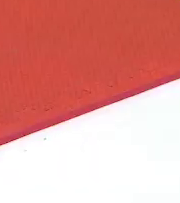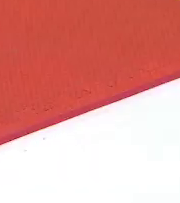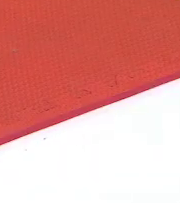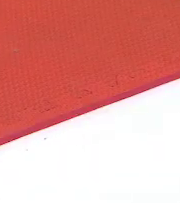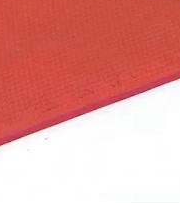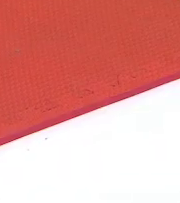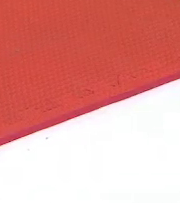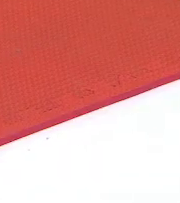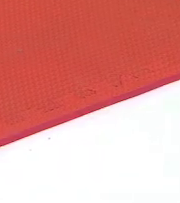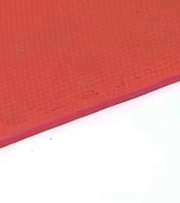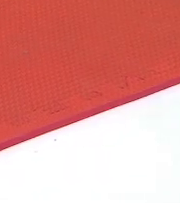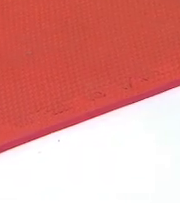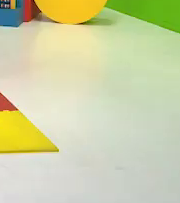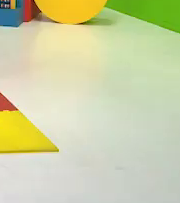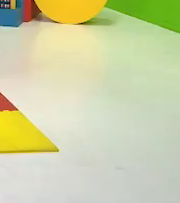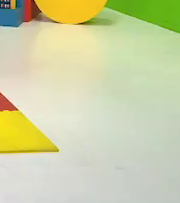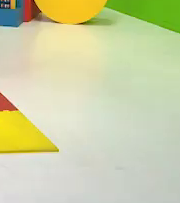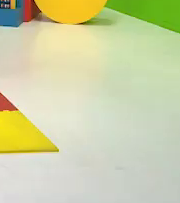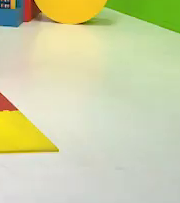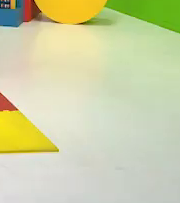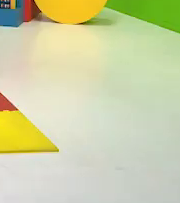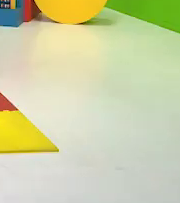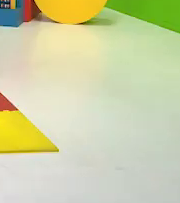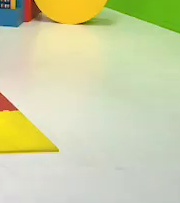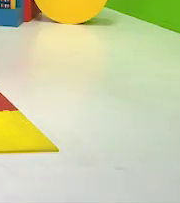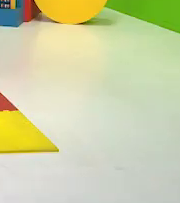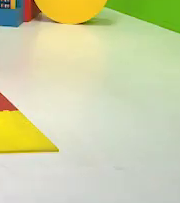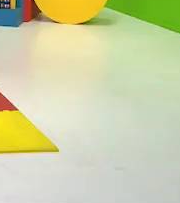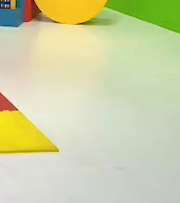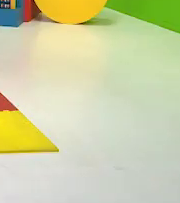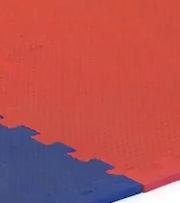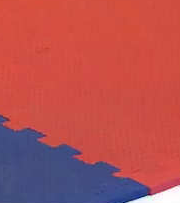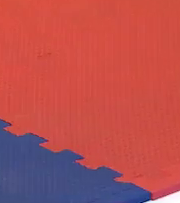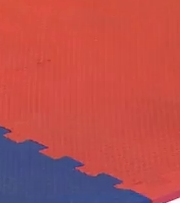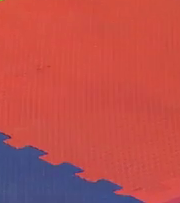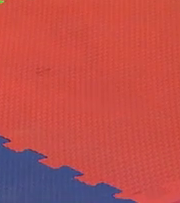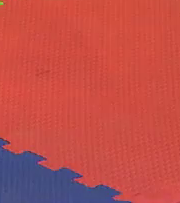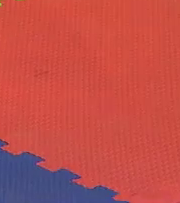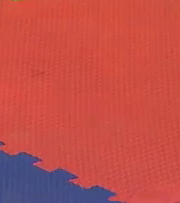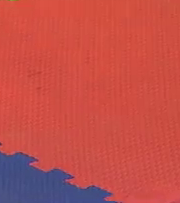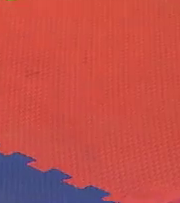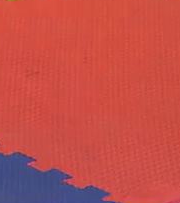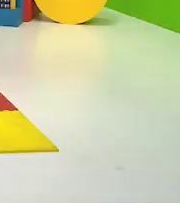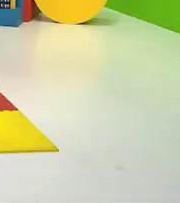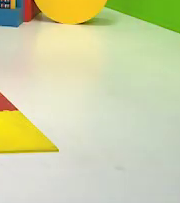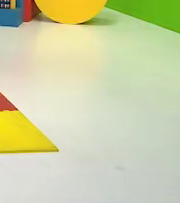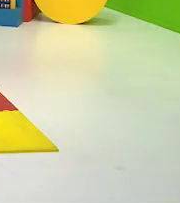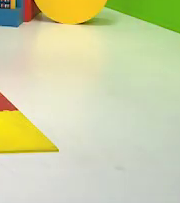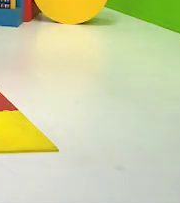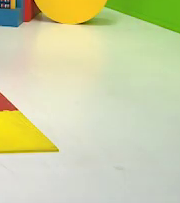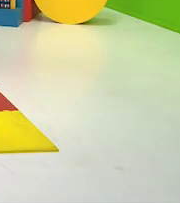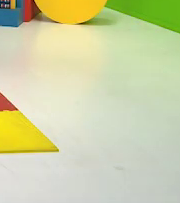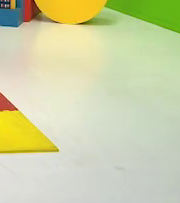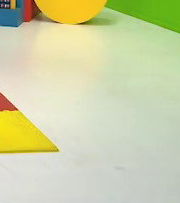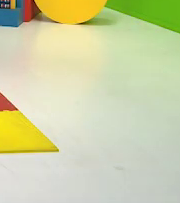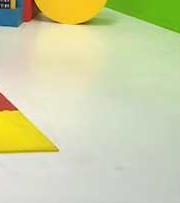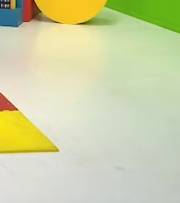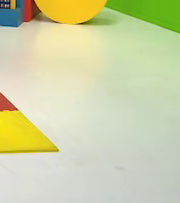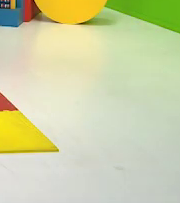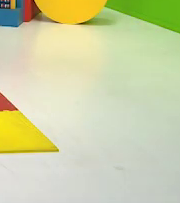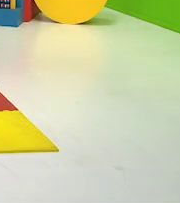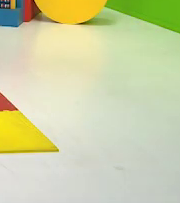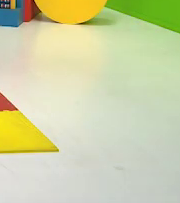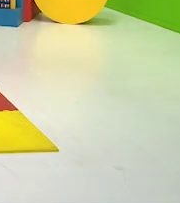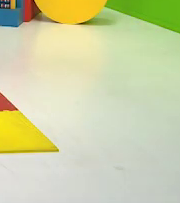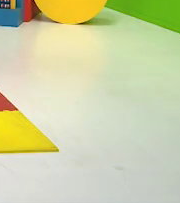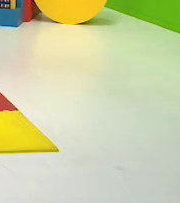y otra vez de dentro vámonos en